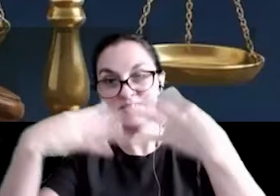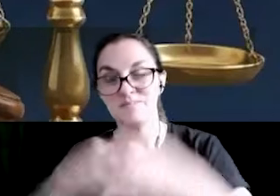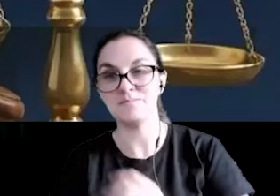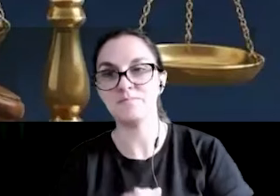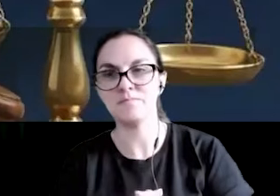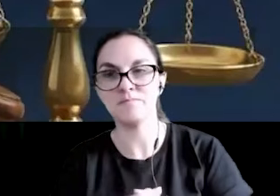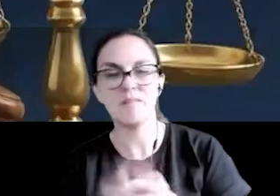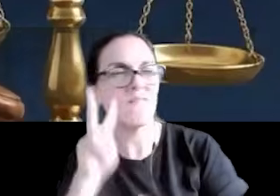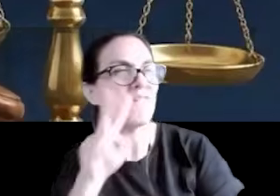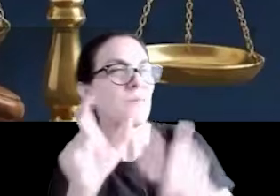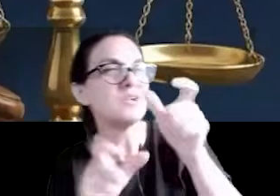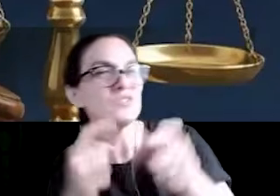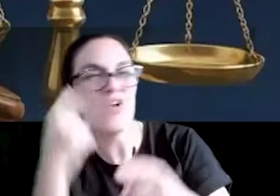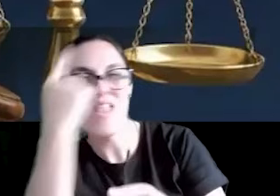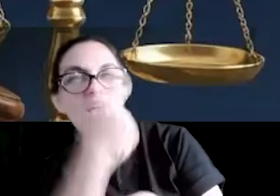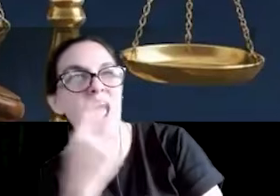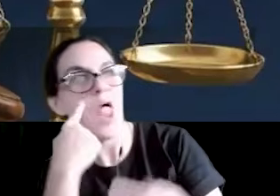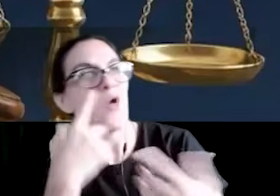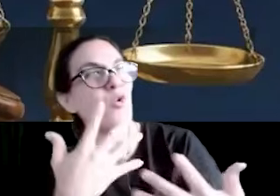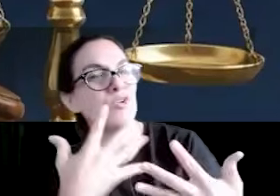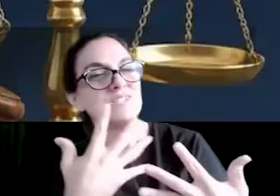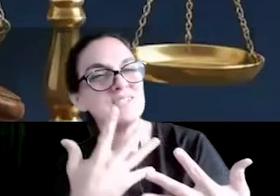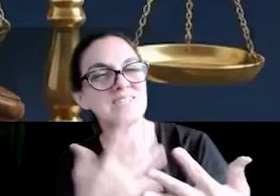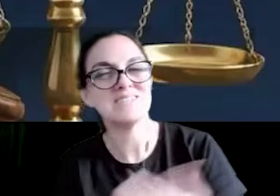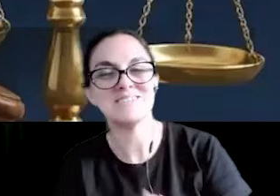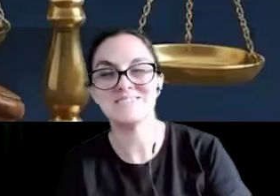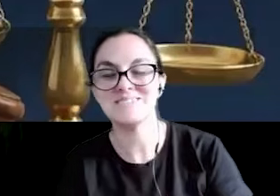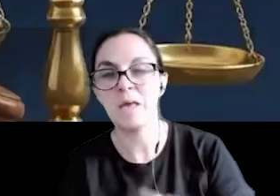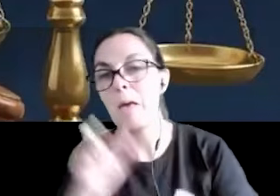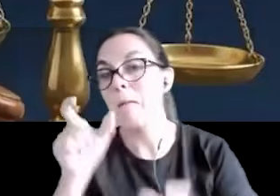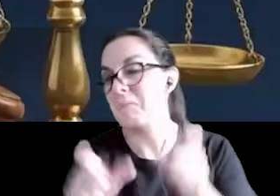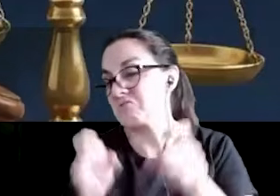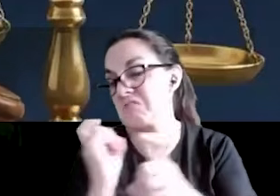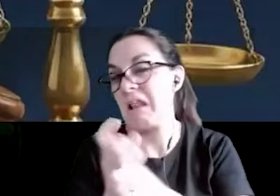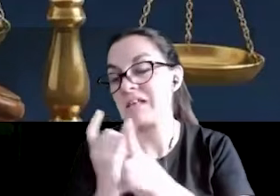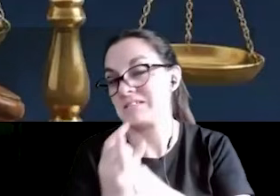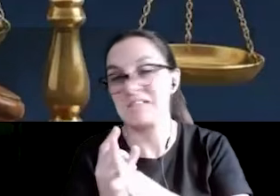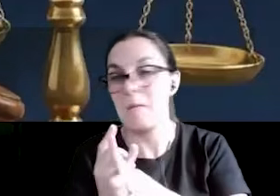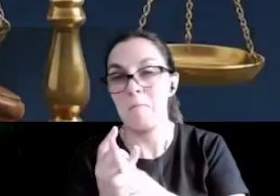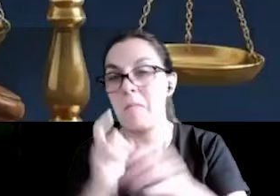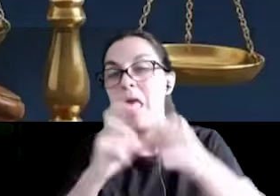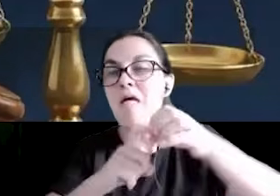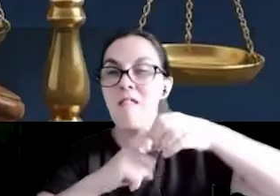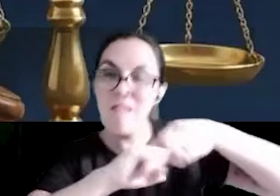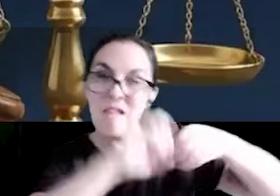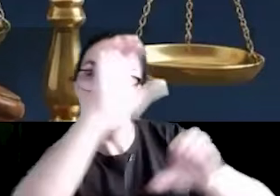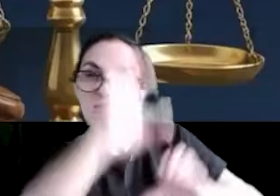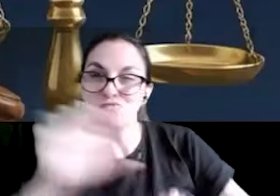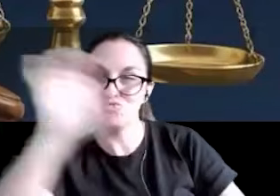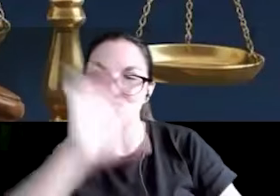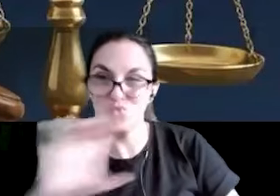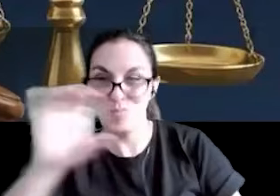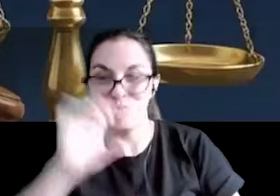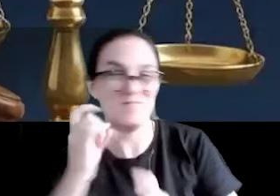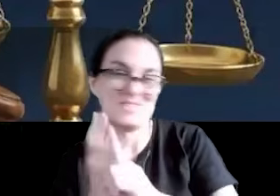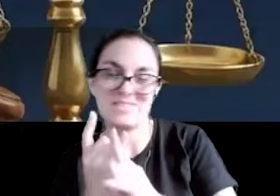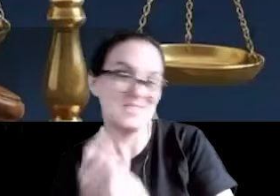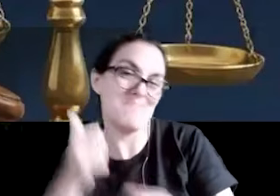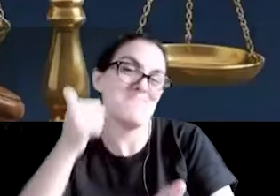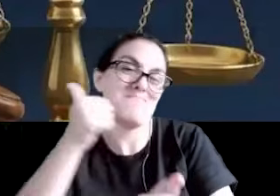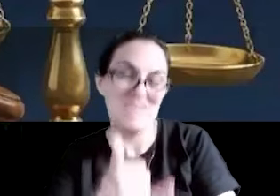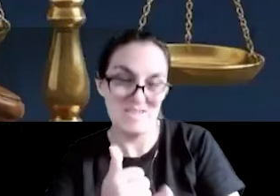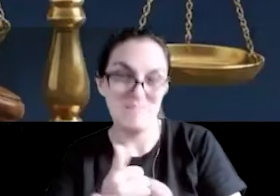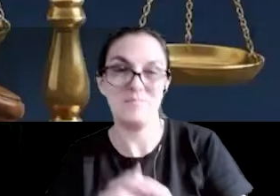caras conocidas, gente que habitualmente está en los Zooms que hace la Mesa